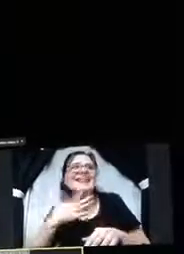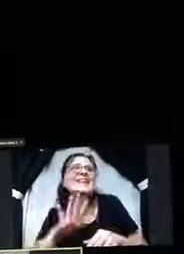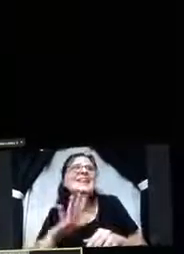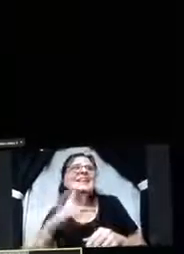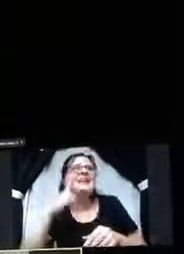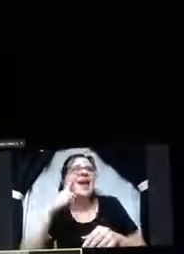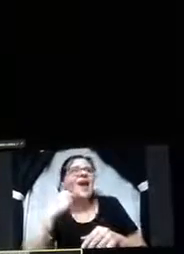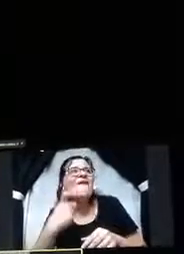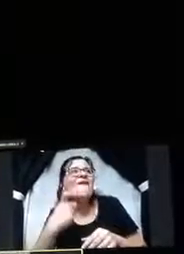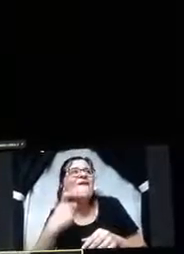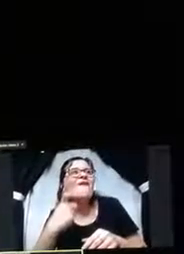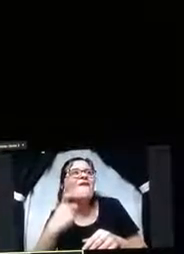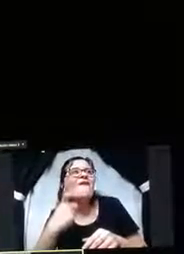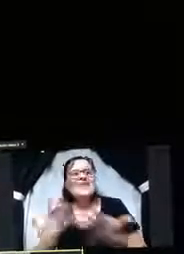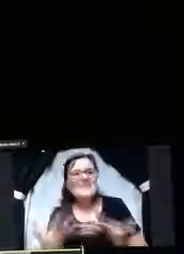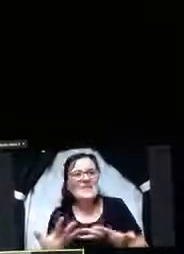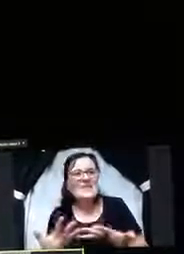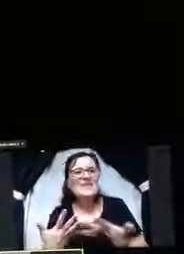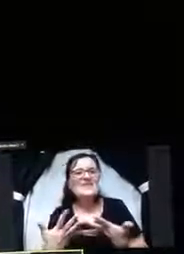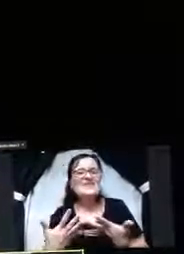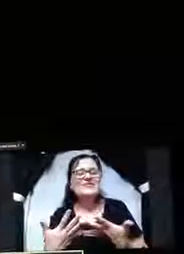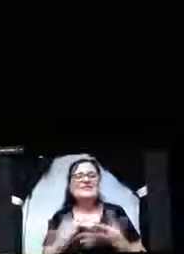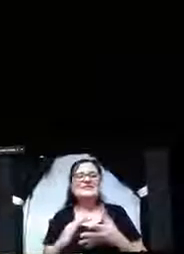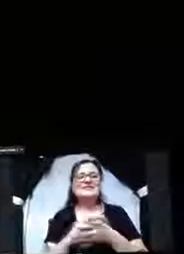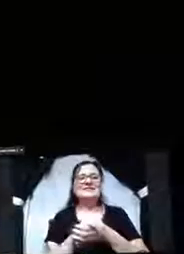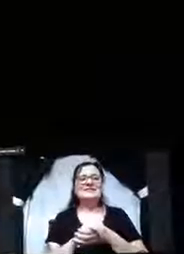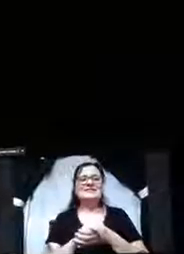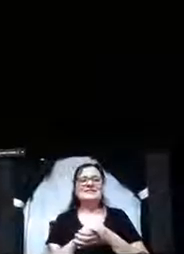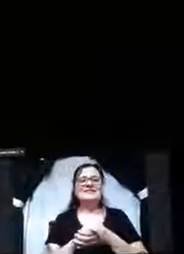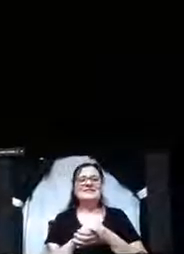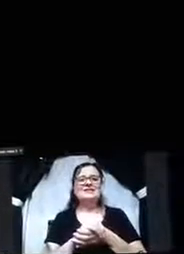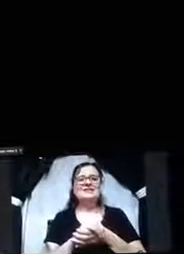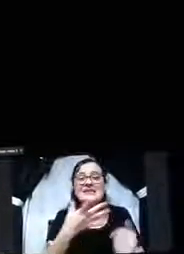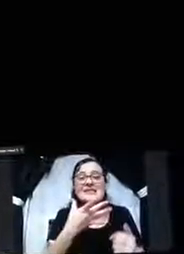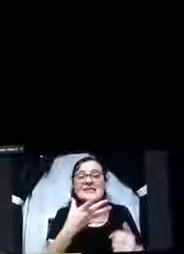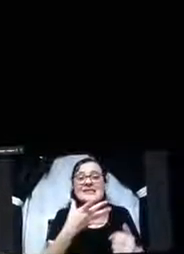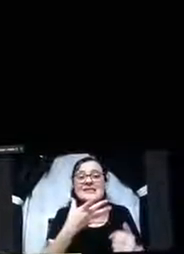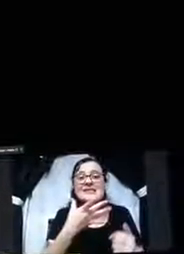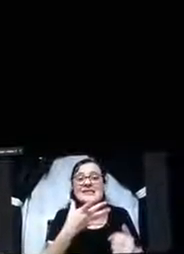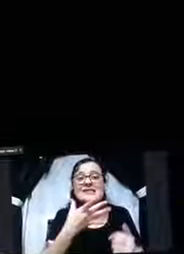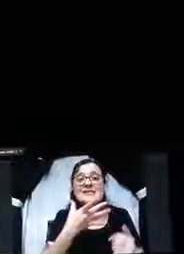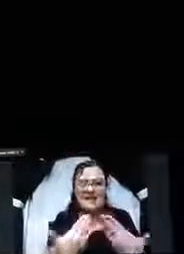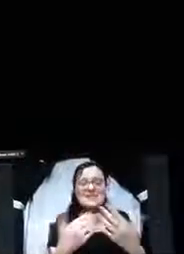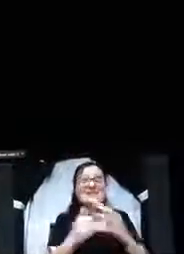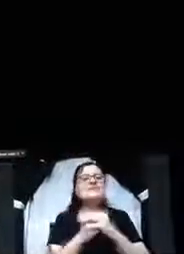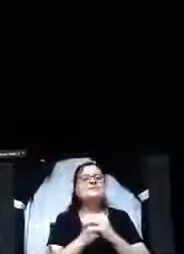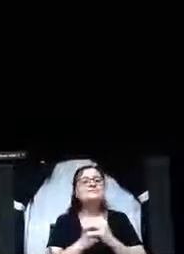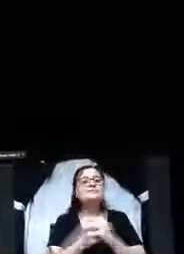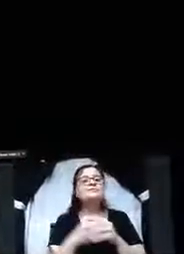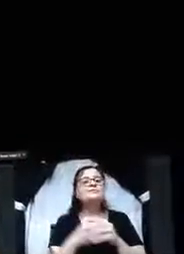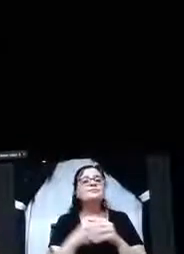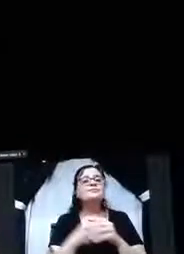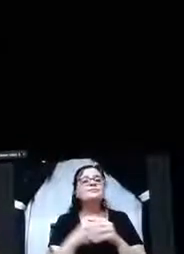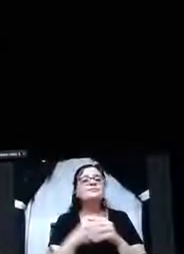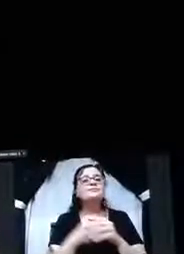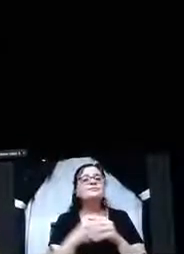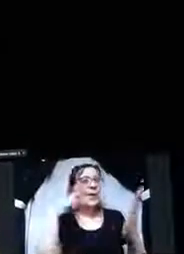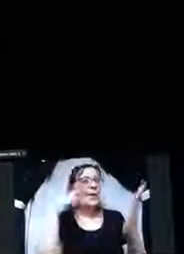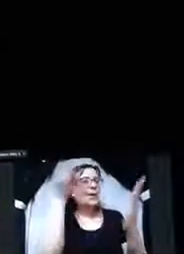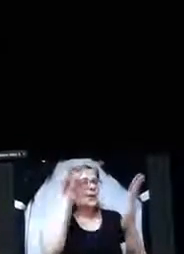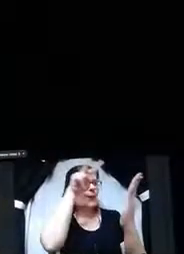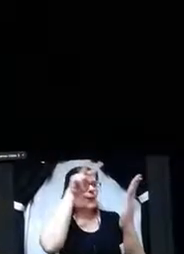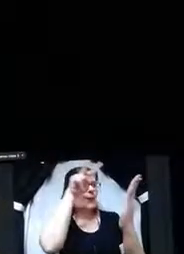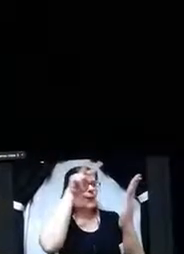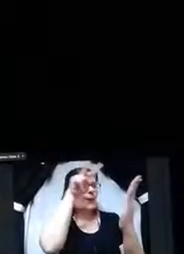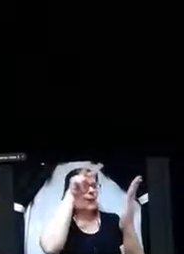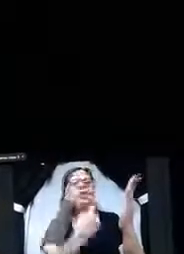¿no? Se van sumando. Así que muchísimas gracias por toda la información, Georgie. Lo que vamos a hacer es, voy a revisar a ver si hay